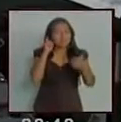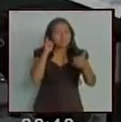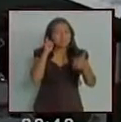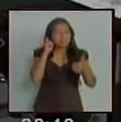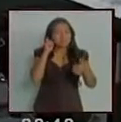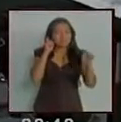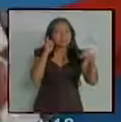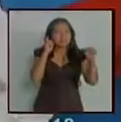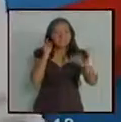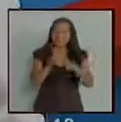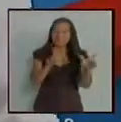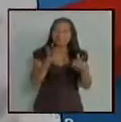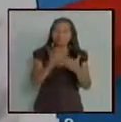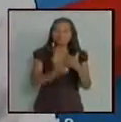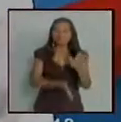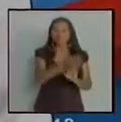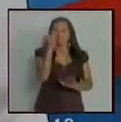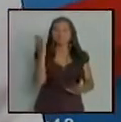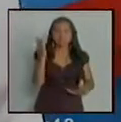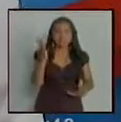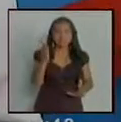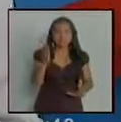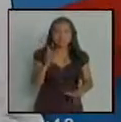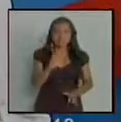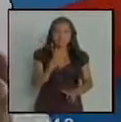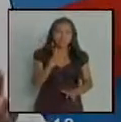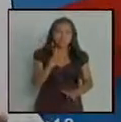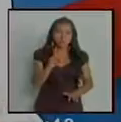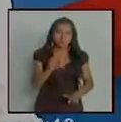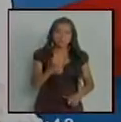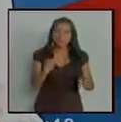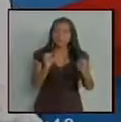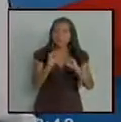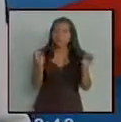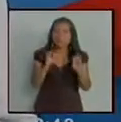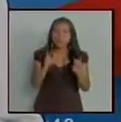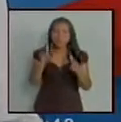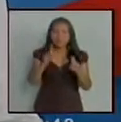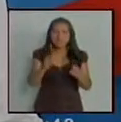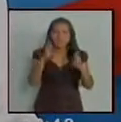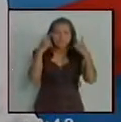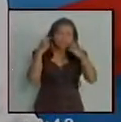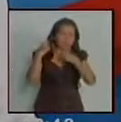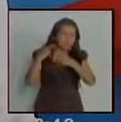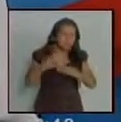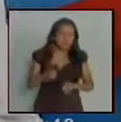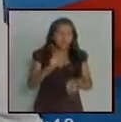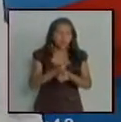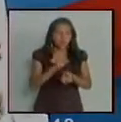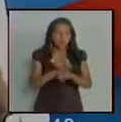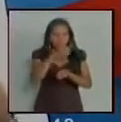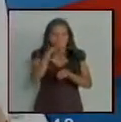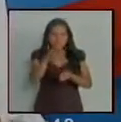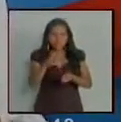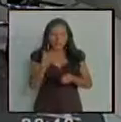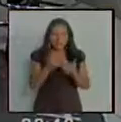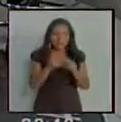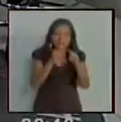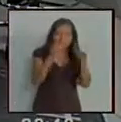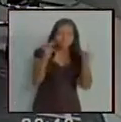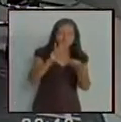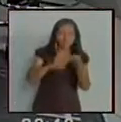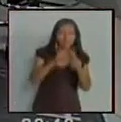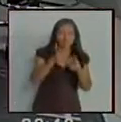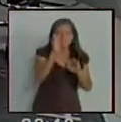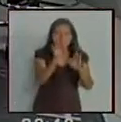bien, si está escuchando bien, ya, listo, ahí está, ¿no? O sea, no piden la audiometría, no piden el examen. No, y te viene porque, escuchando más ruidos que otra